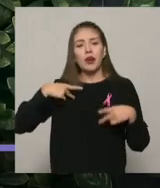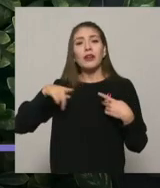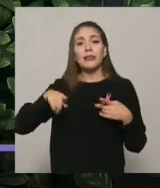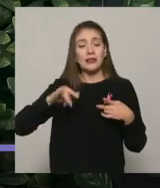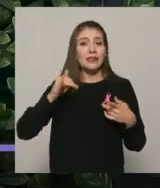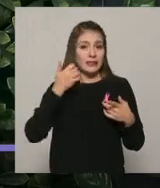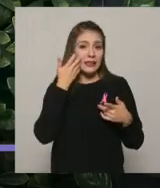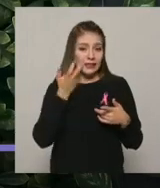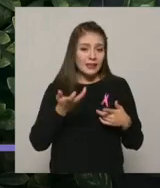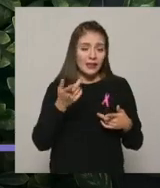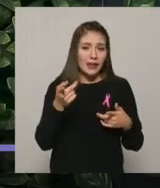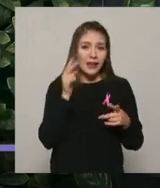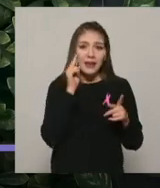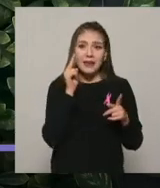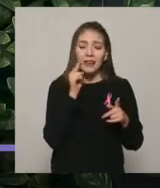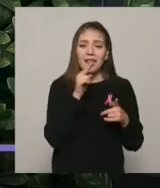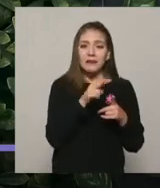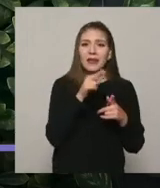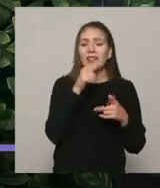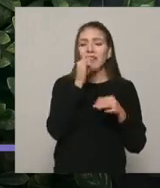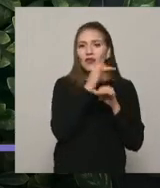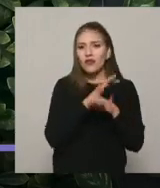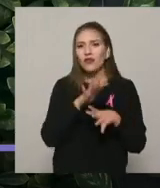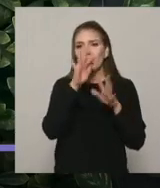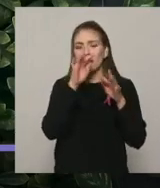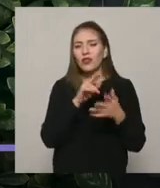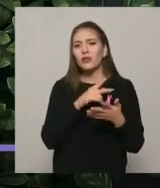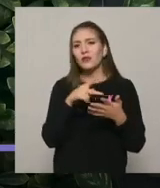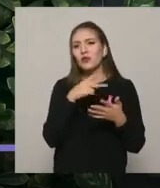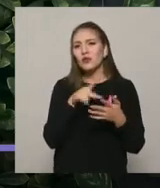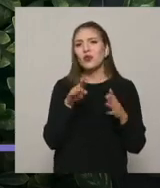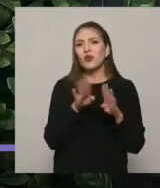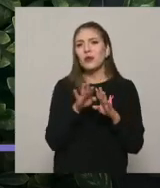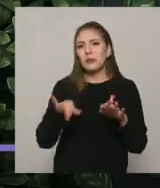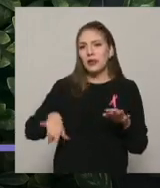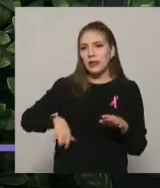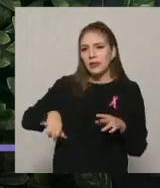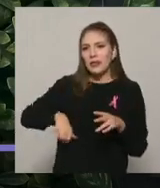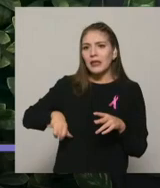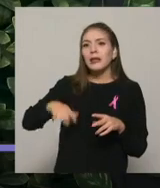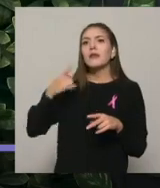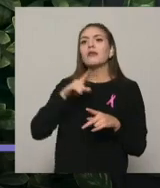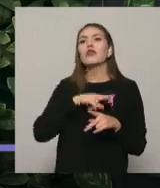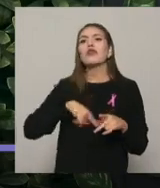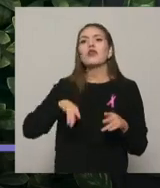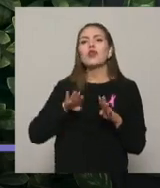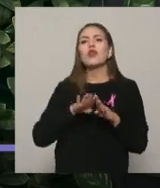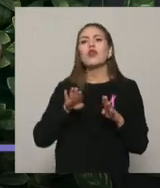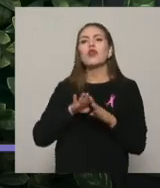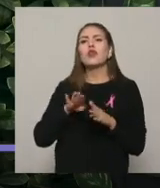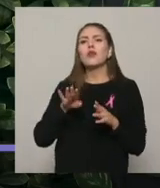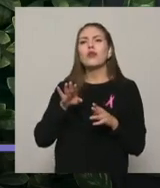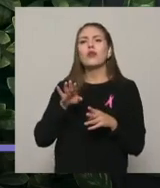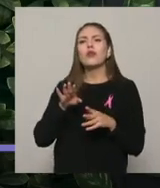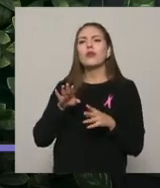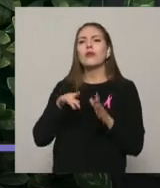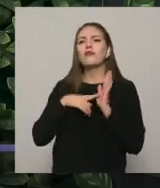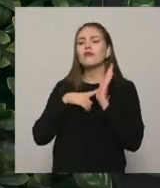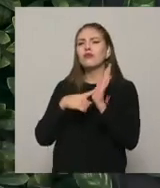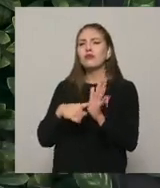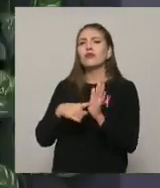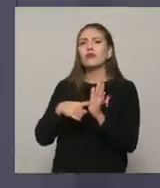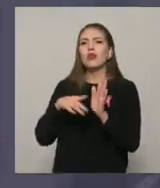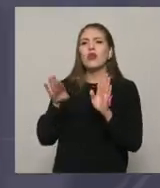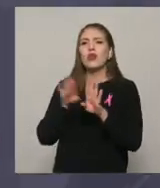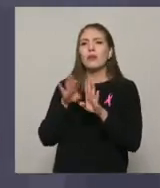materiales, pero hay que acercarlos de una manera, o mostrárselos como de una manera cotidiana, que ellos no lo sientan